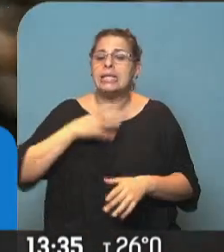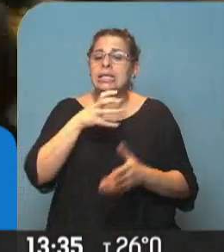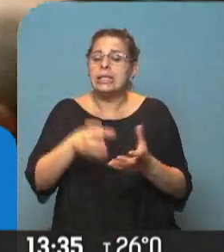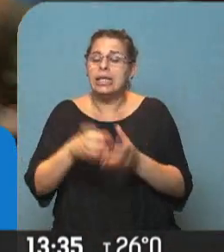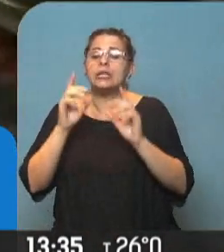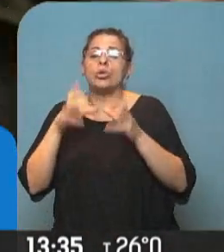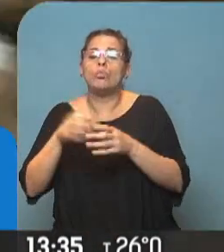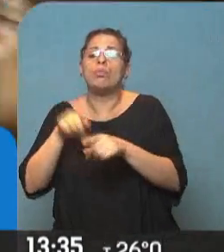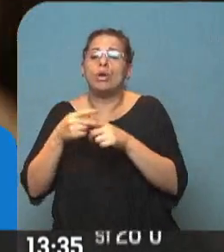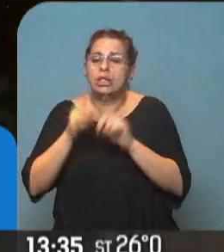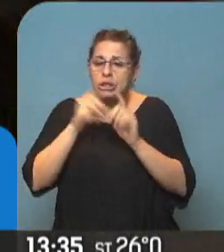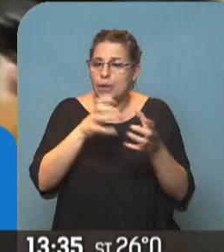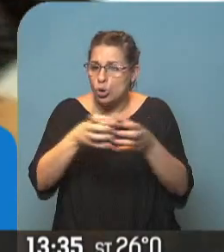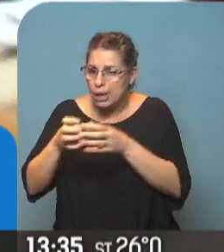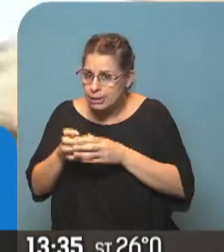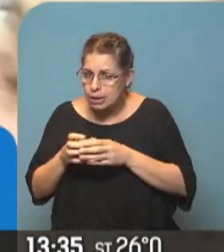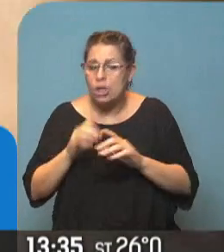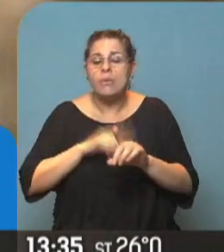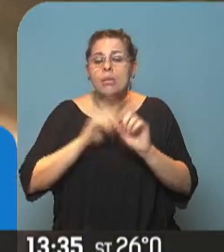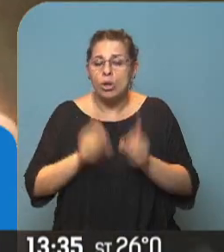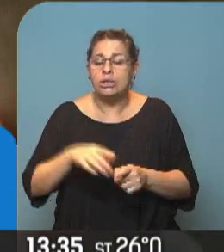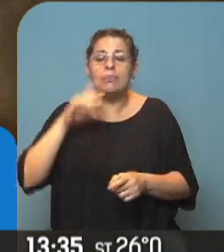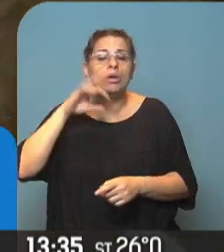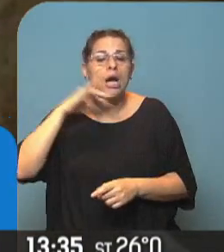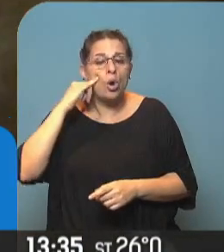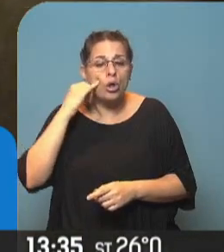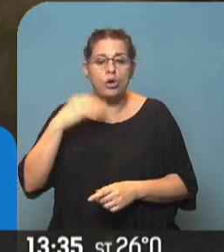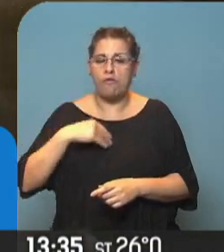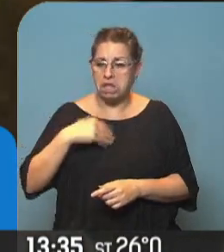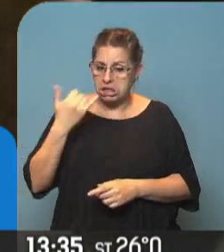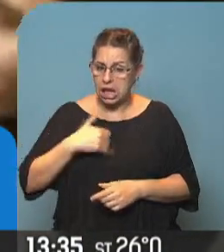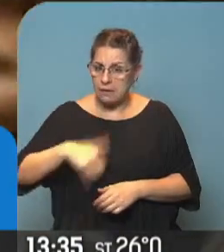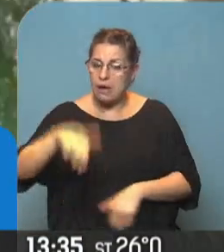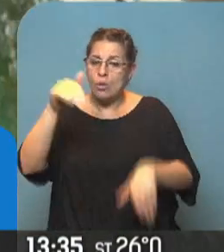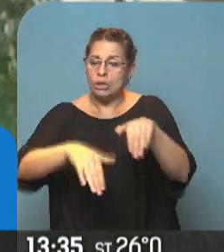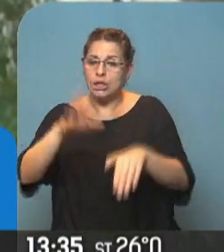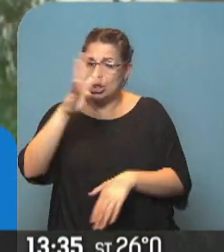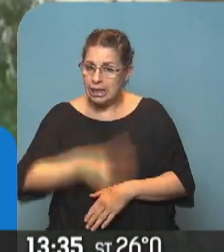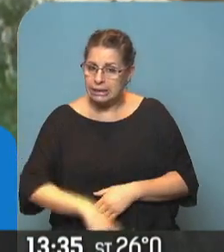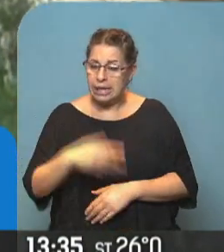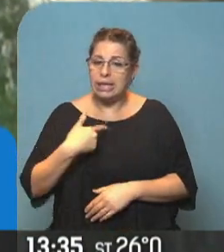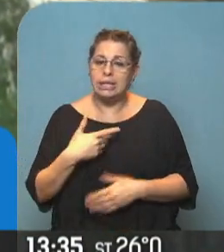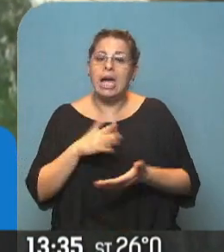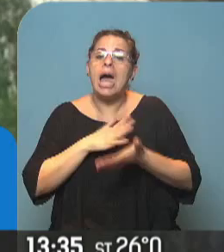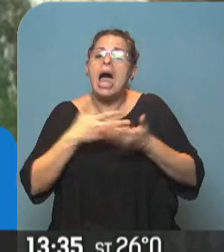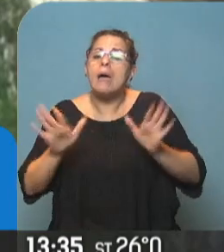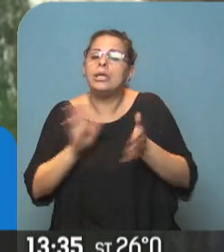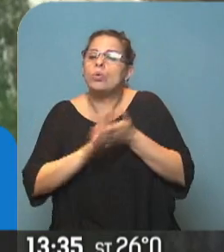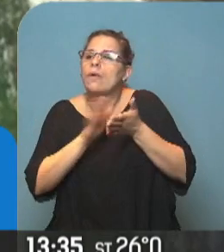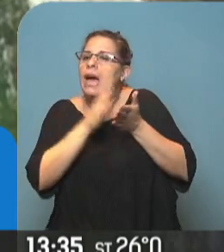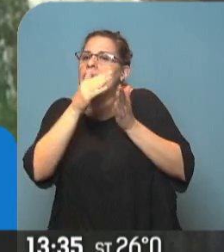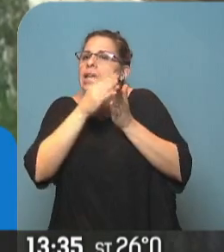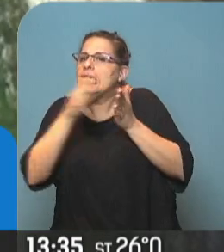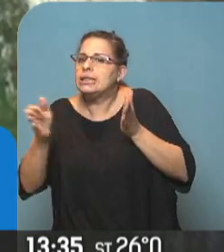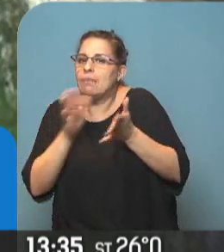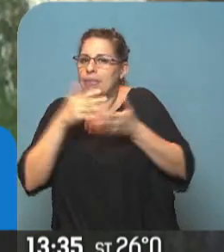partidos políticos y organizaciones. Mientras tanto, Rajoy confía en que las elecciones catalanas abran una nueva etapa de normalidad.